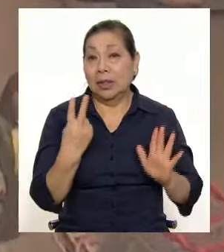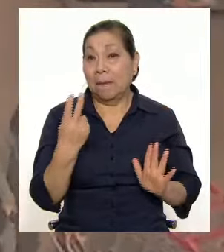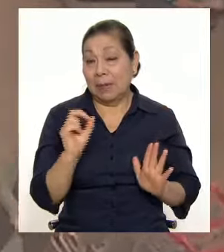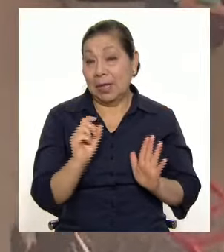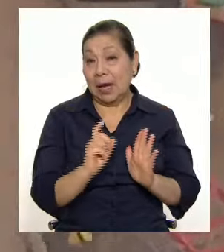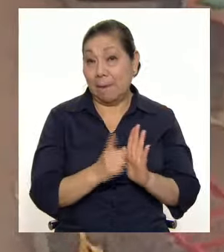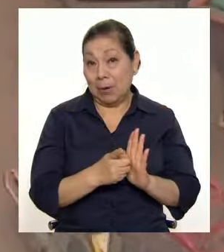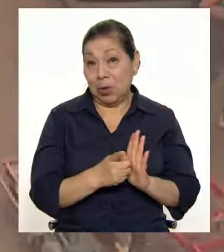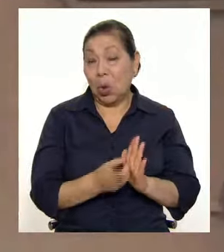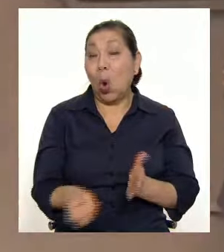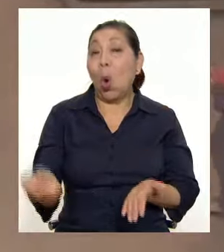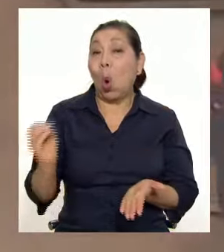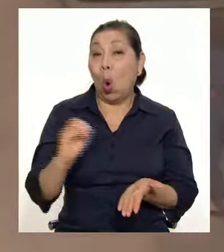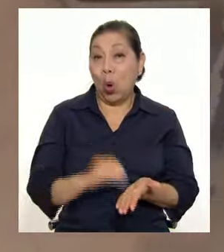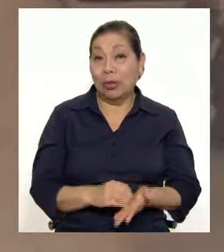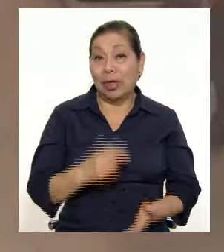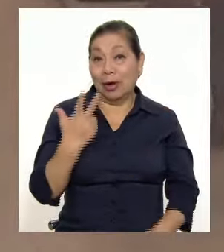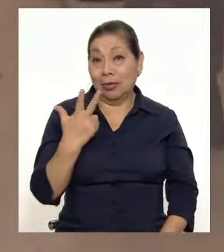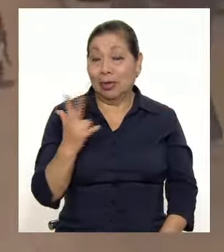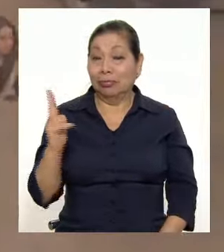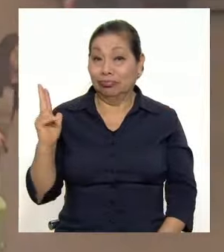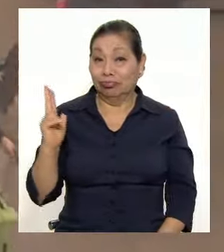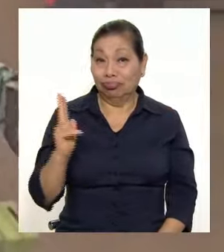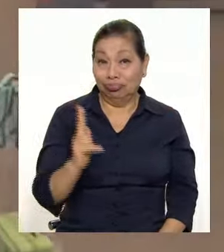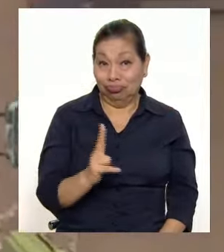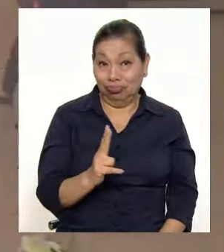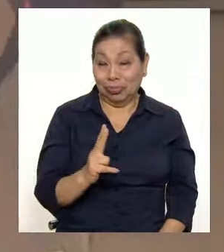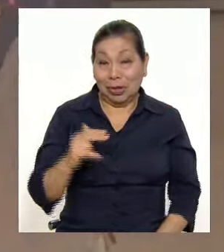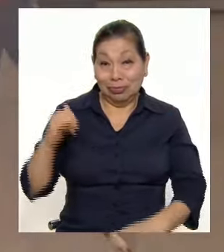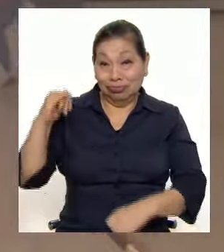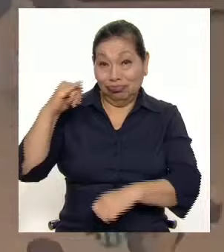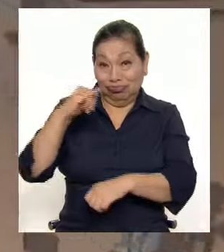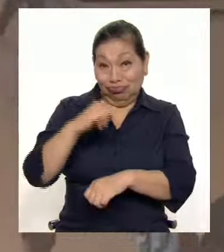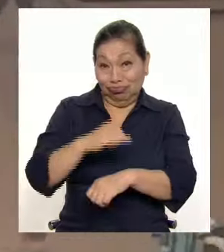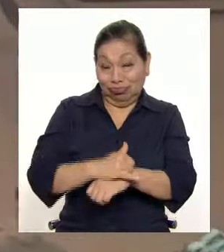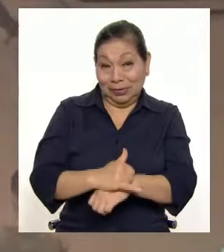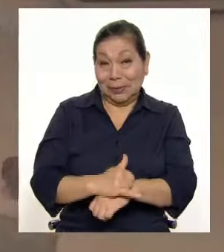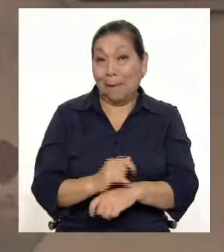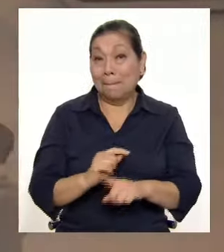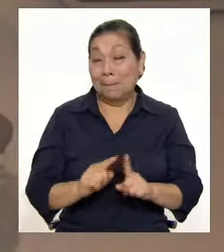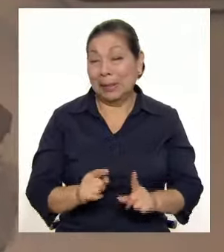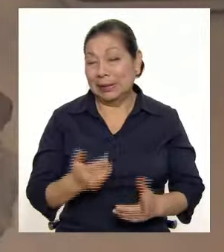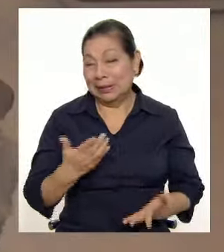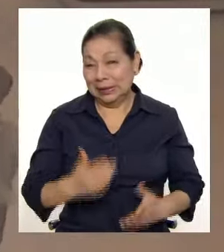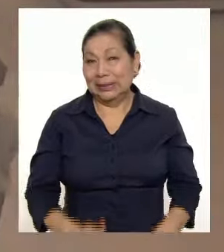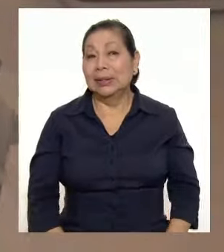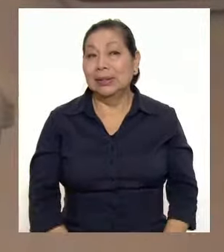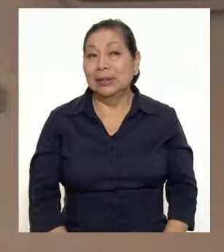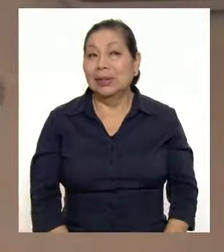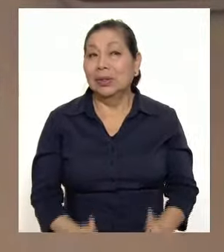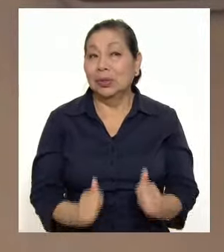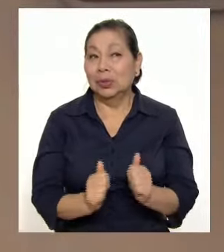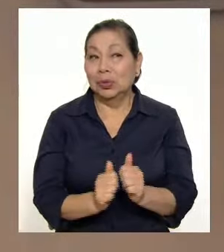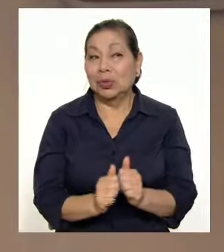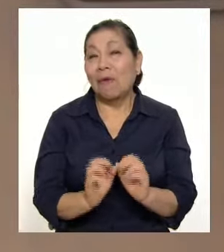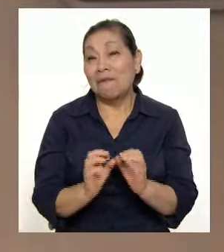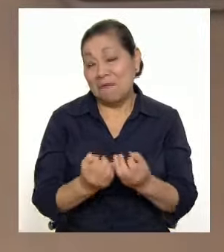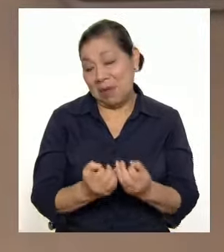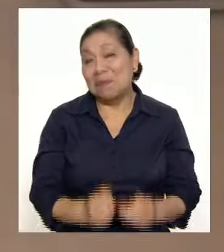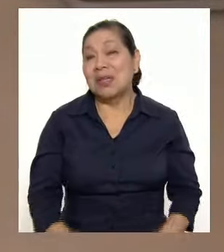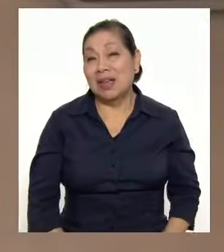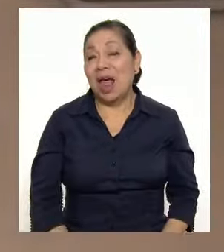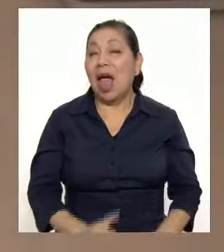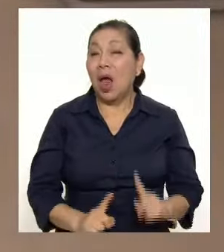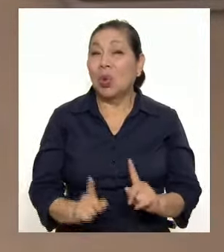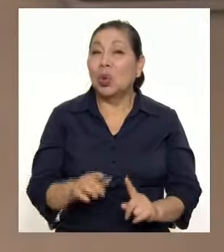noche. Otra vez, los tres vuelven a las pantallas del aeropuerto. Esta vez, al parecer, en compañía de sus familias